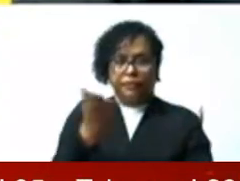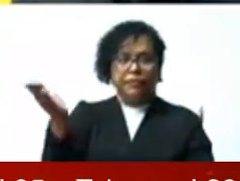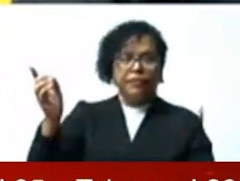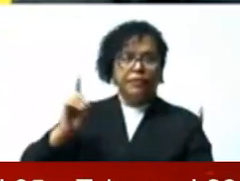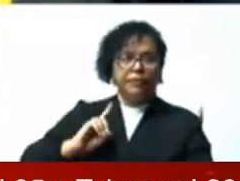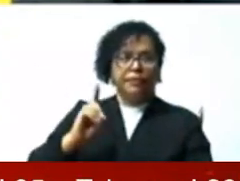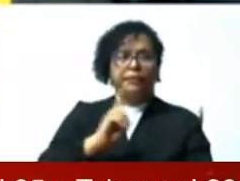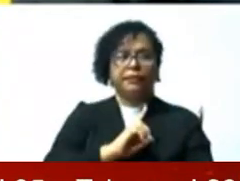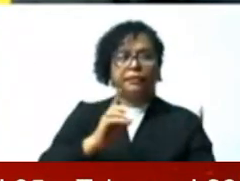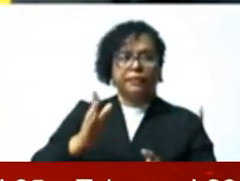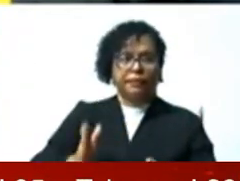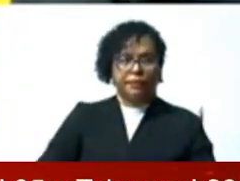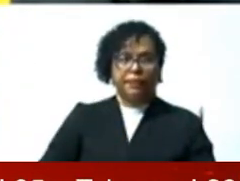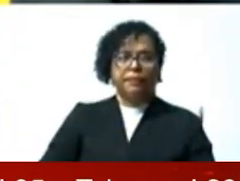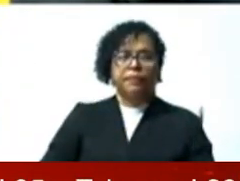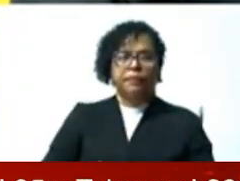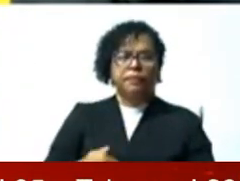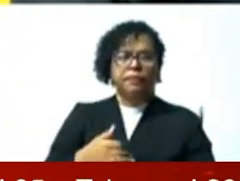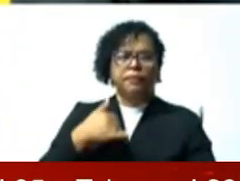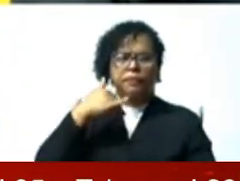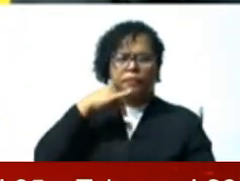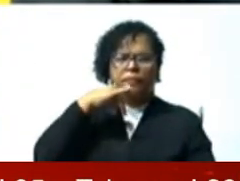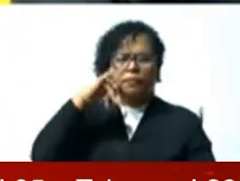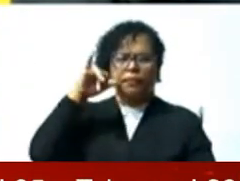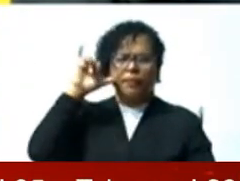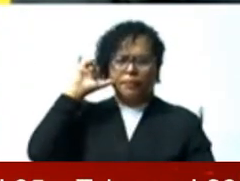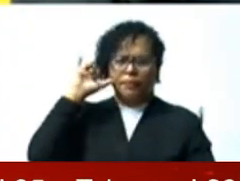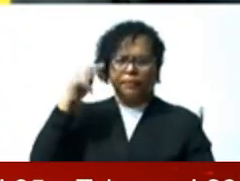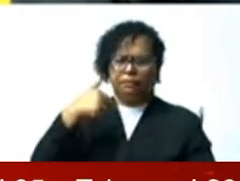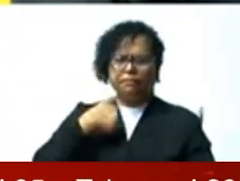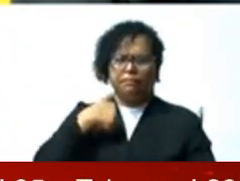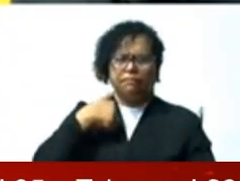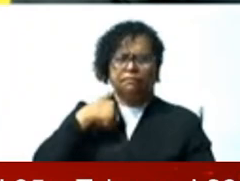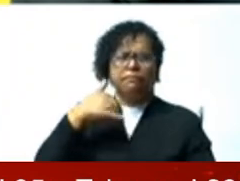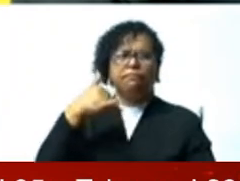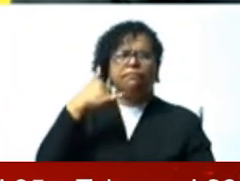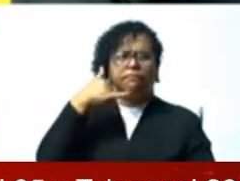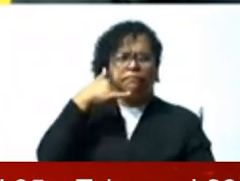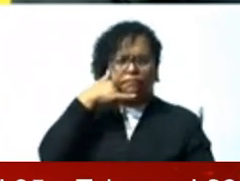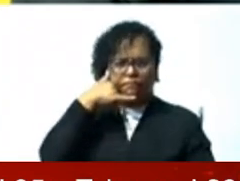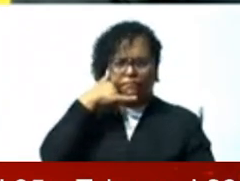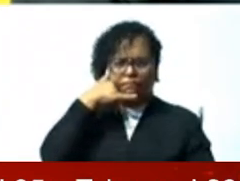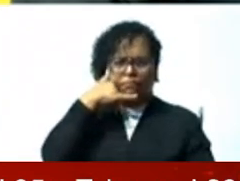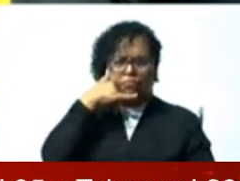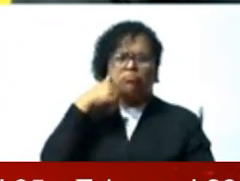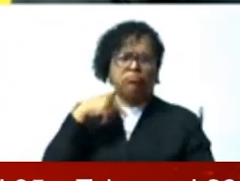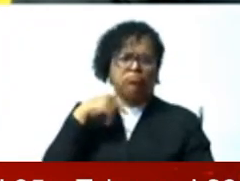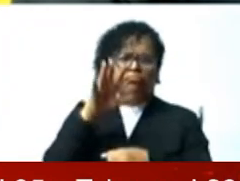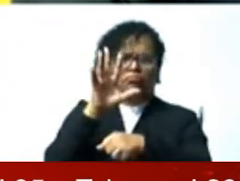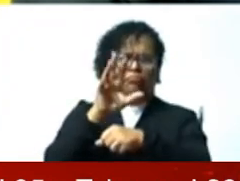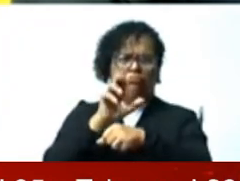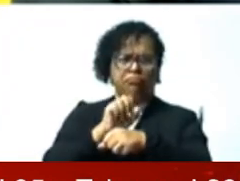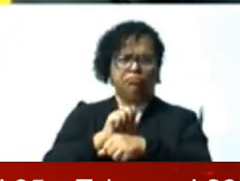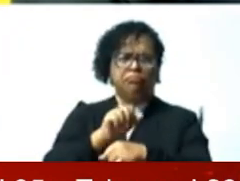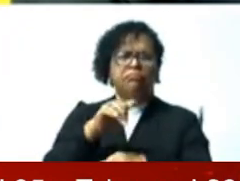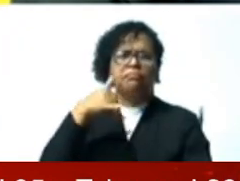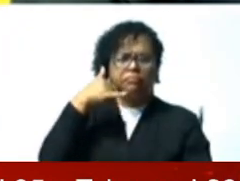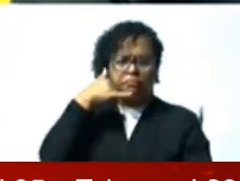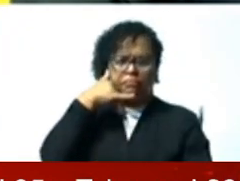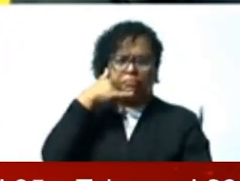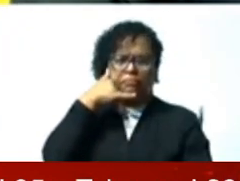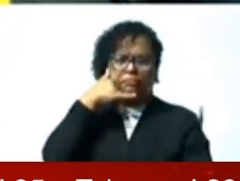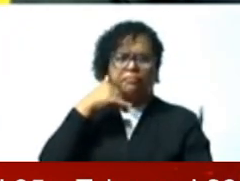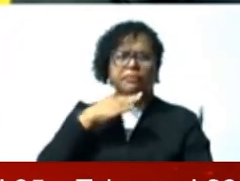En el día de ayer estuve hablando por teléfono, como usualmente lo hago, con mi colega y hermano